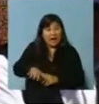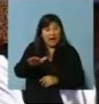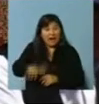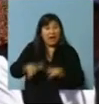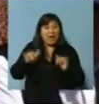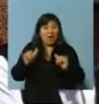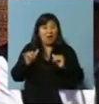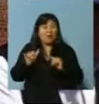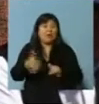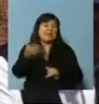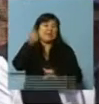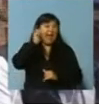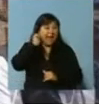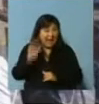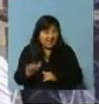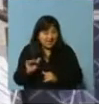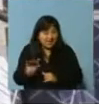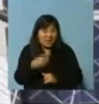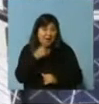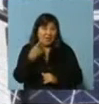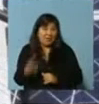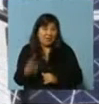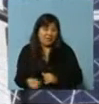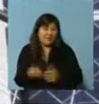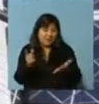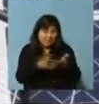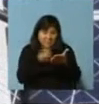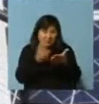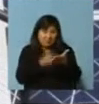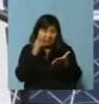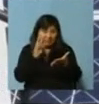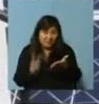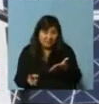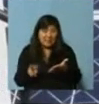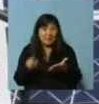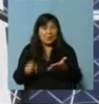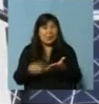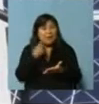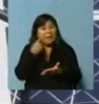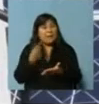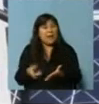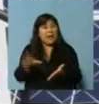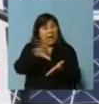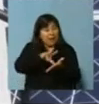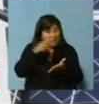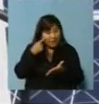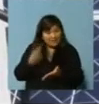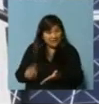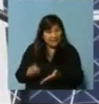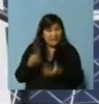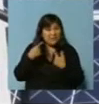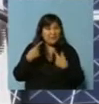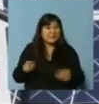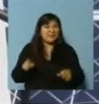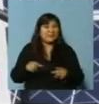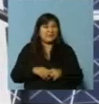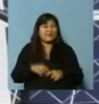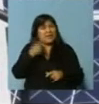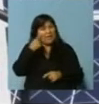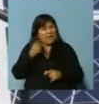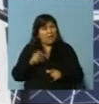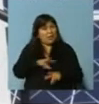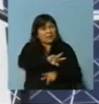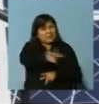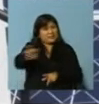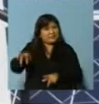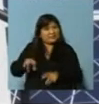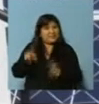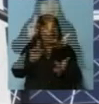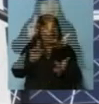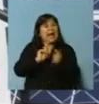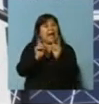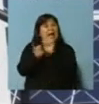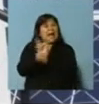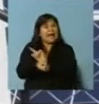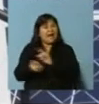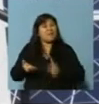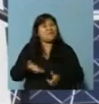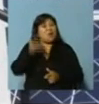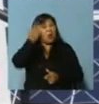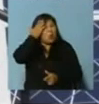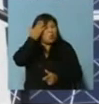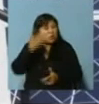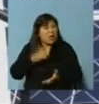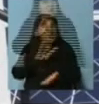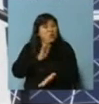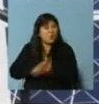en su tema, con el celular, ahí en la plaza. Entonces, genera, obviamente,